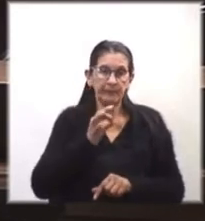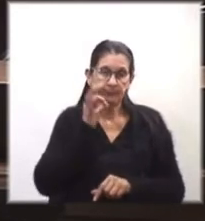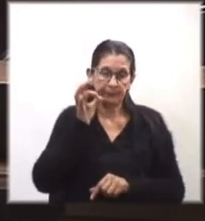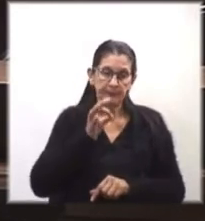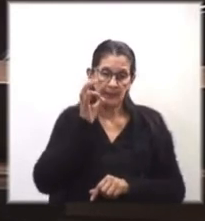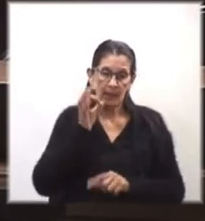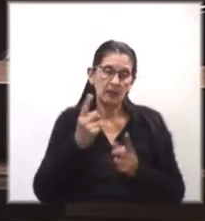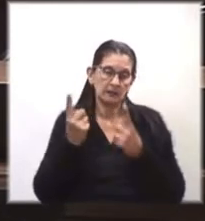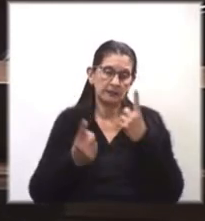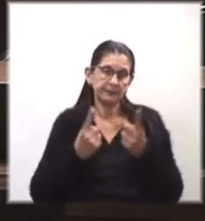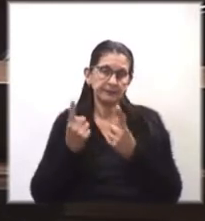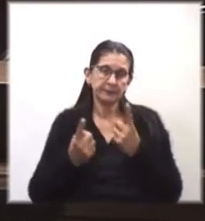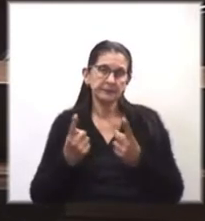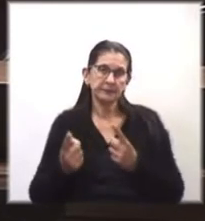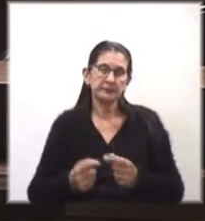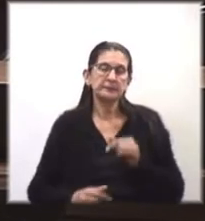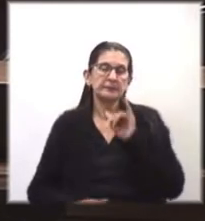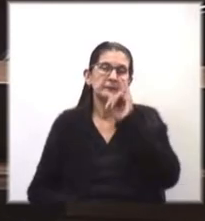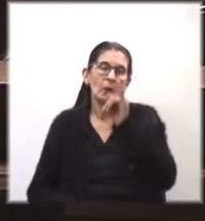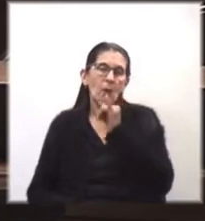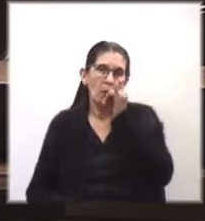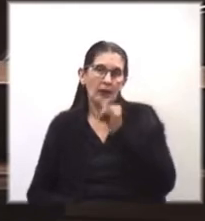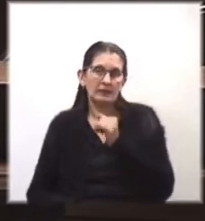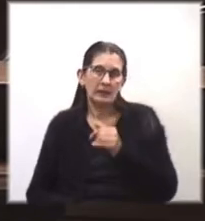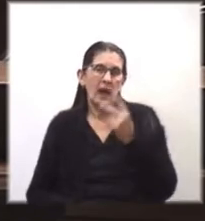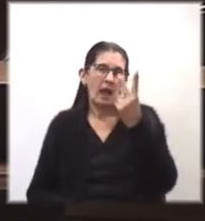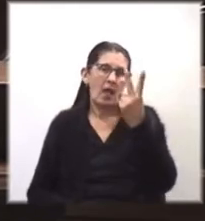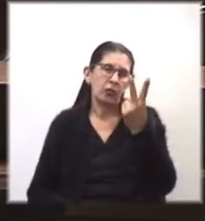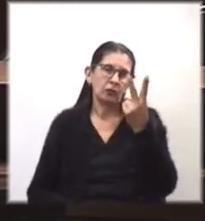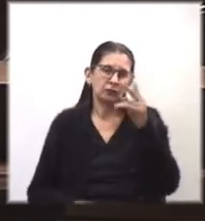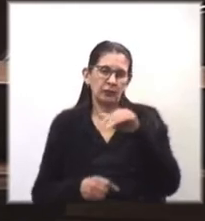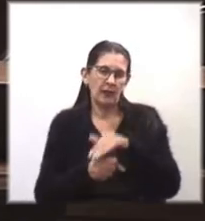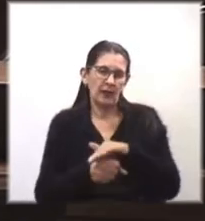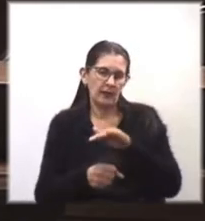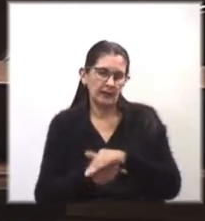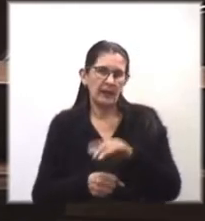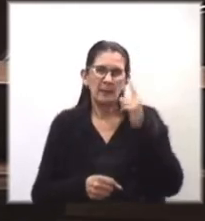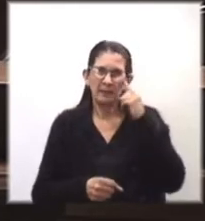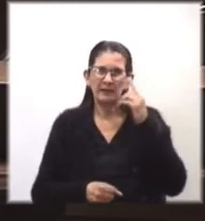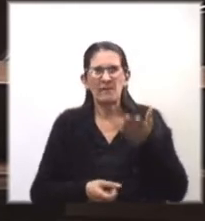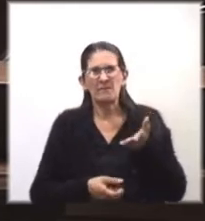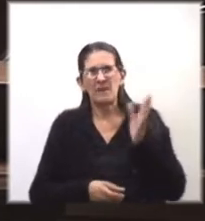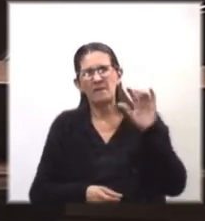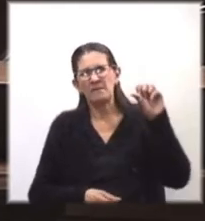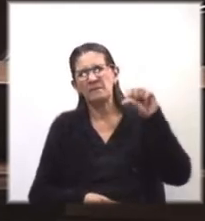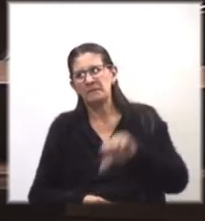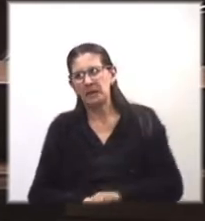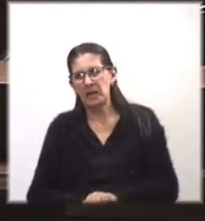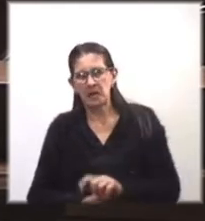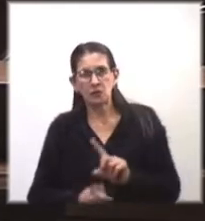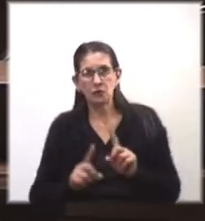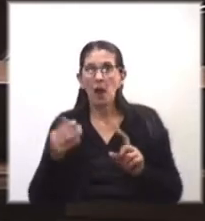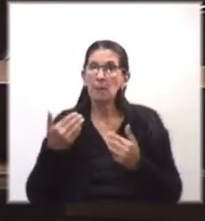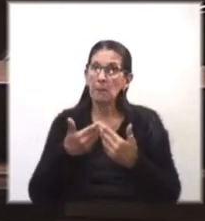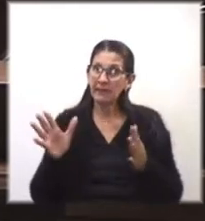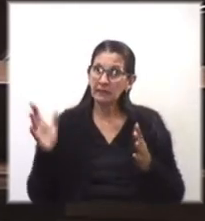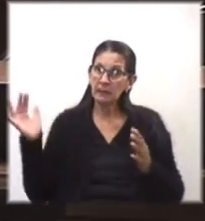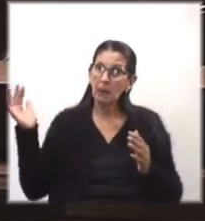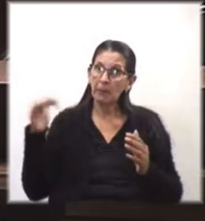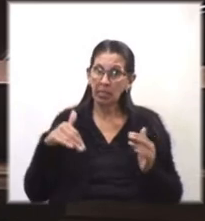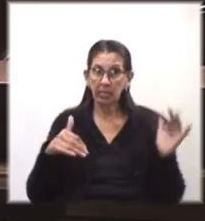de los protagonistas cuenta que a las 2 y pico de la tarde parecía que iba a ser un fracaso. Empiezan a llegar